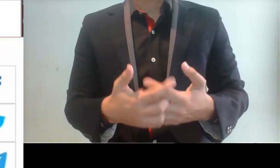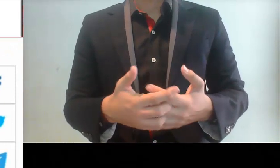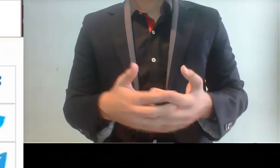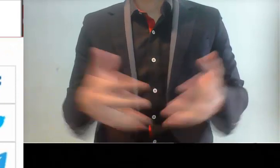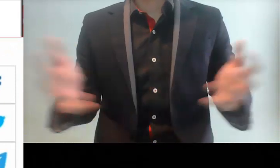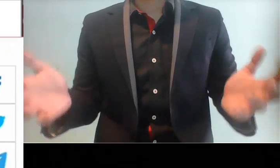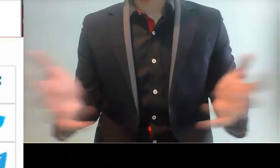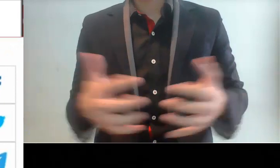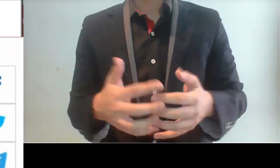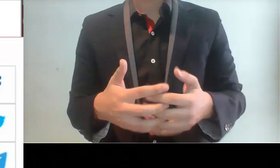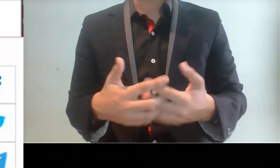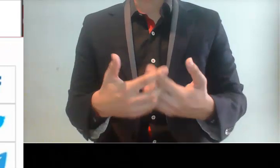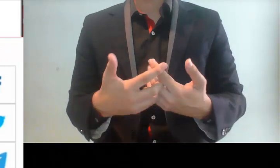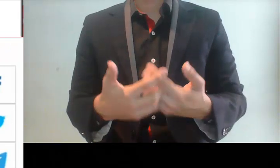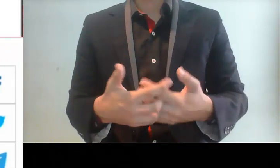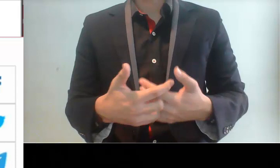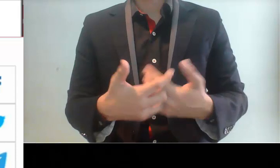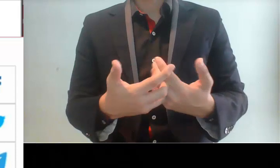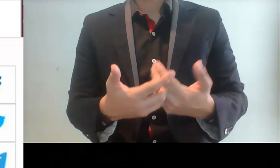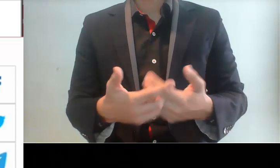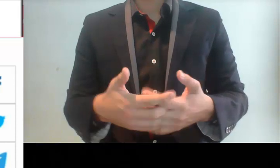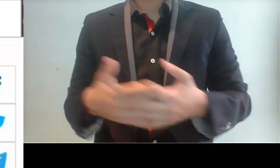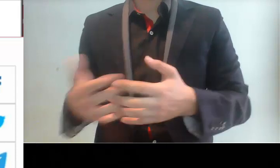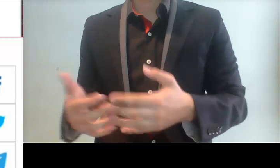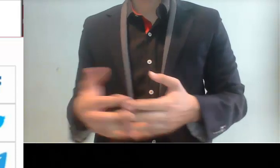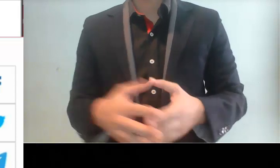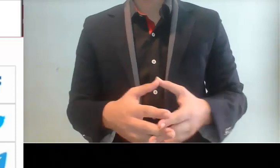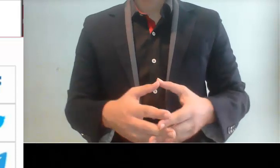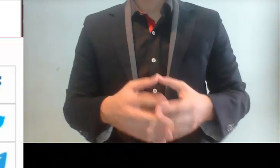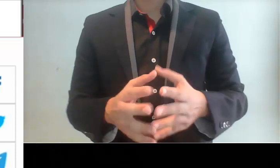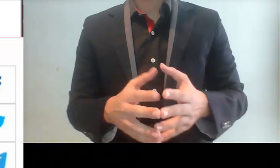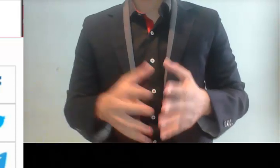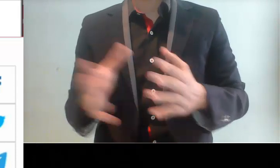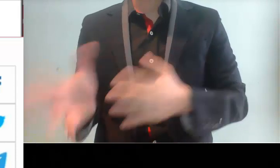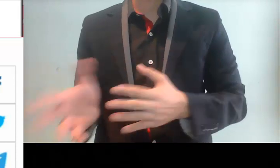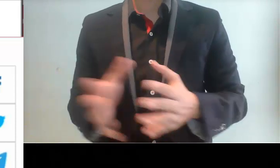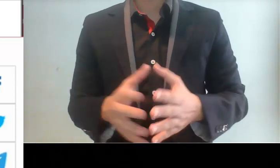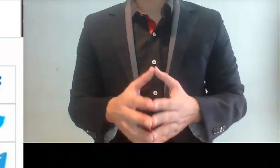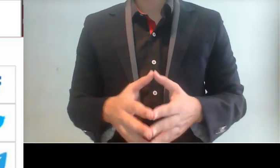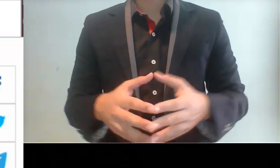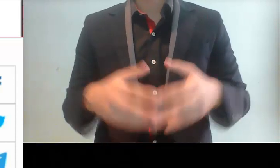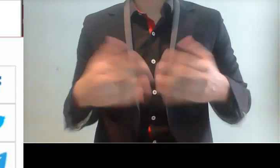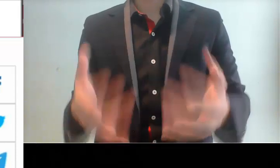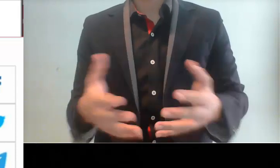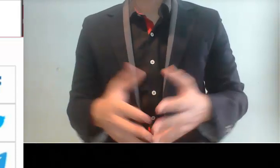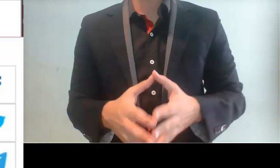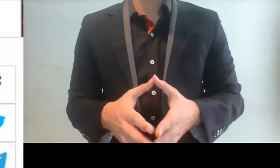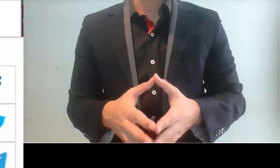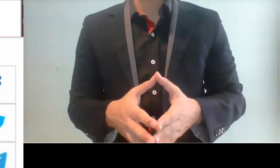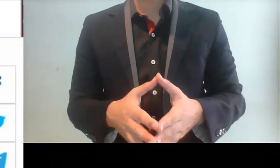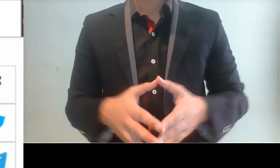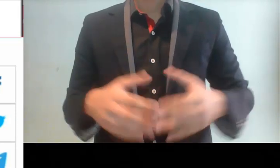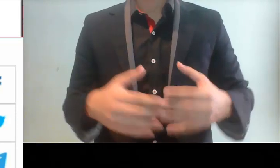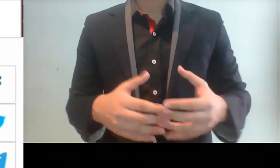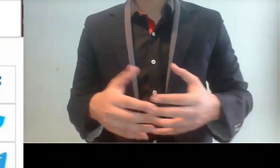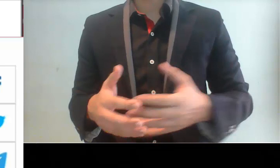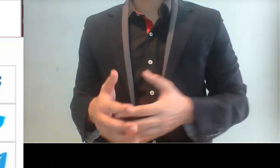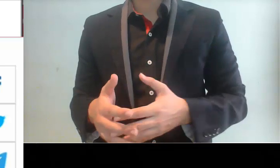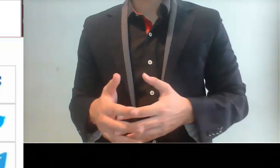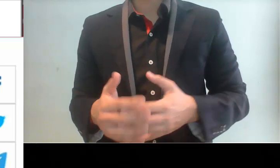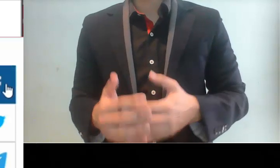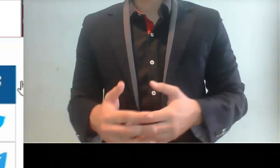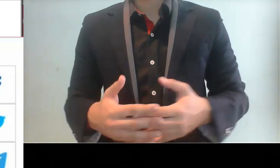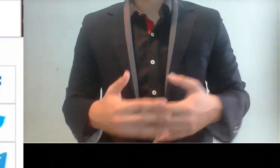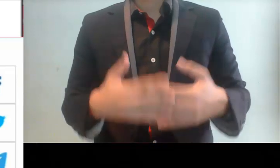está preparando. Y hay una cosa muy importante: uno de los organismos a los cuales se quiere atacar, o una de las empresas a las cuales se quiere atacar, es la